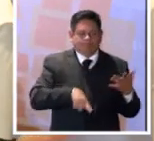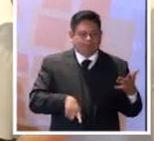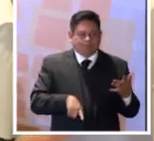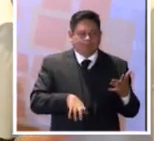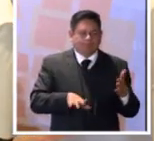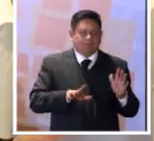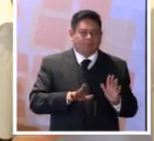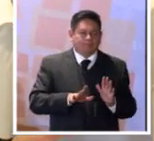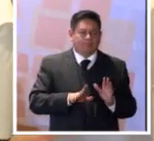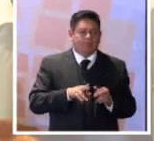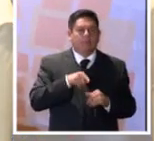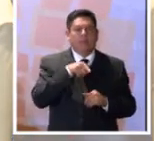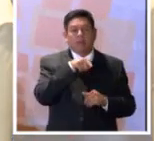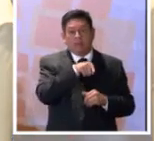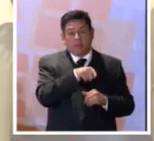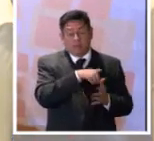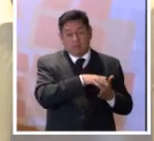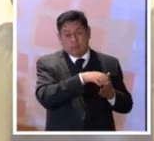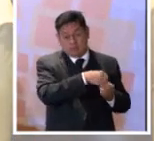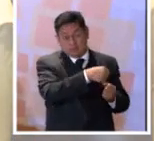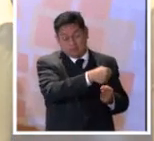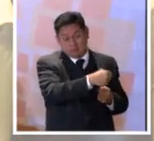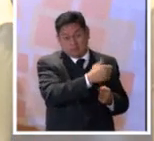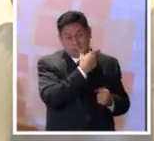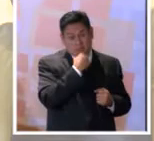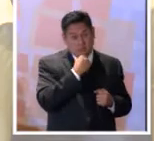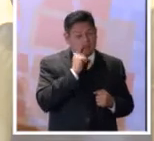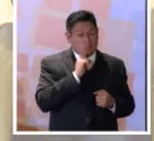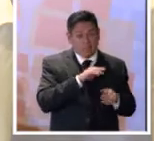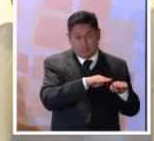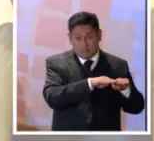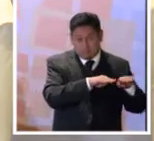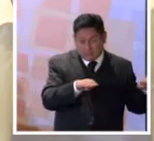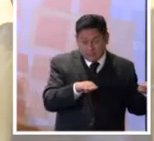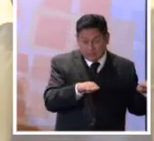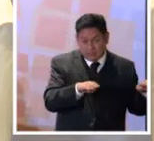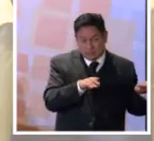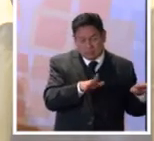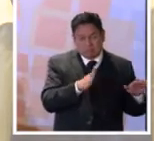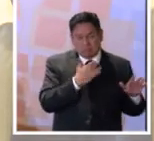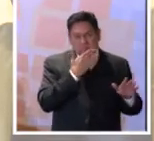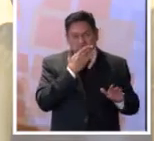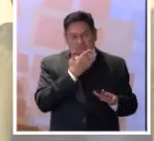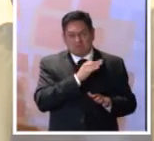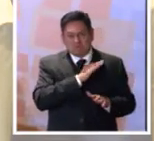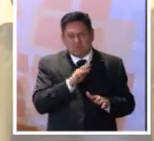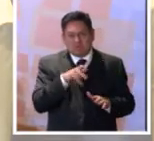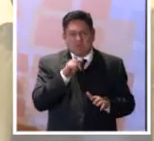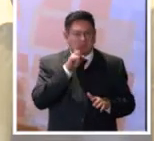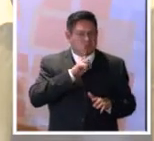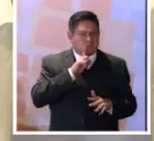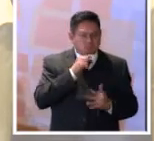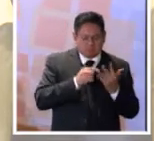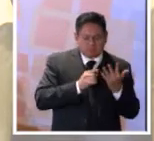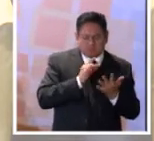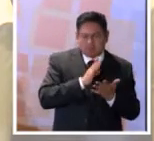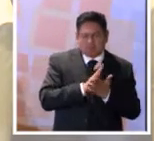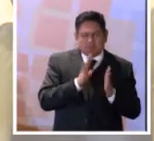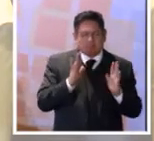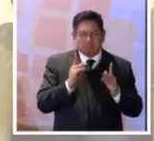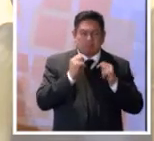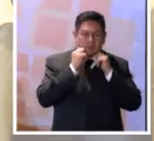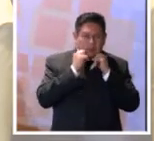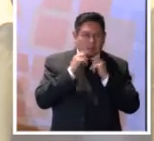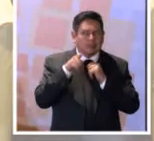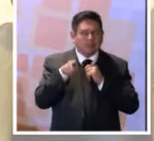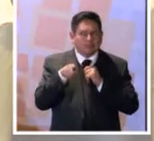igualdad real, ¿sí? O es decir, que cuando llegamos a la integración, ahí volvemos como un poquito para atrás,